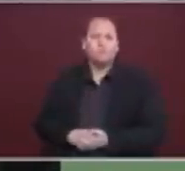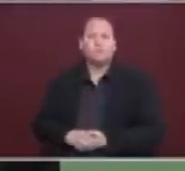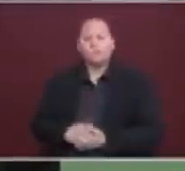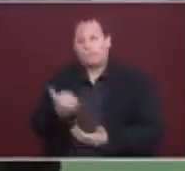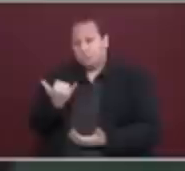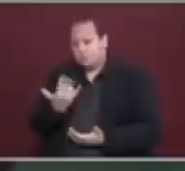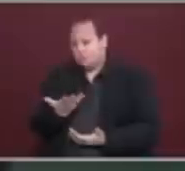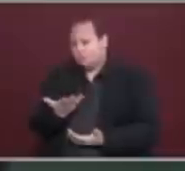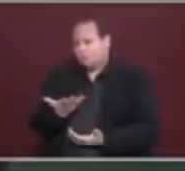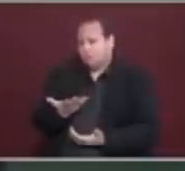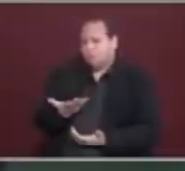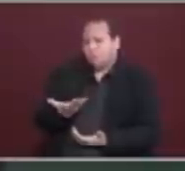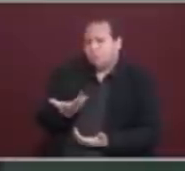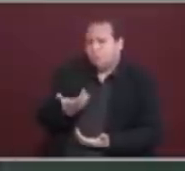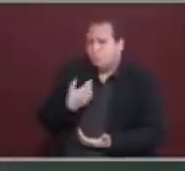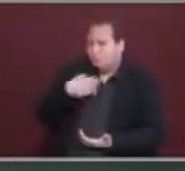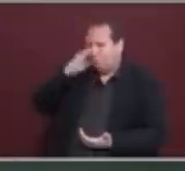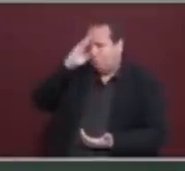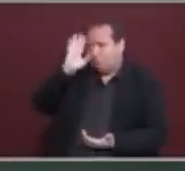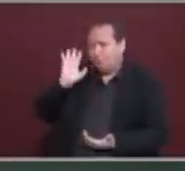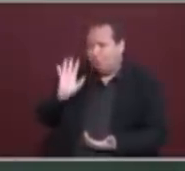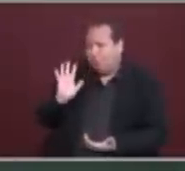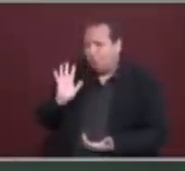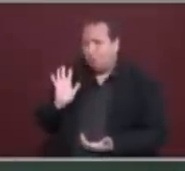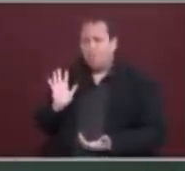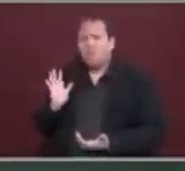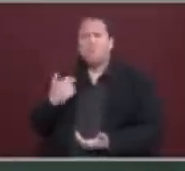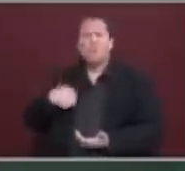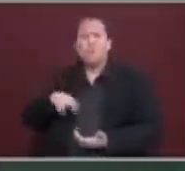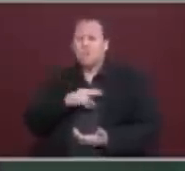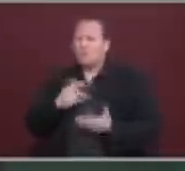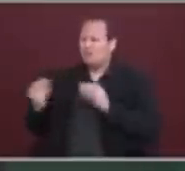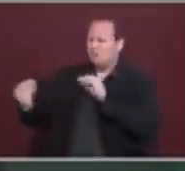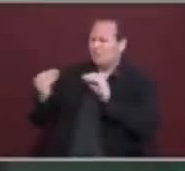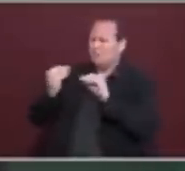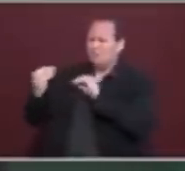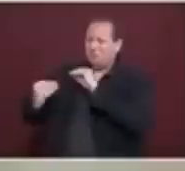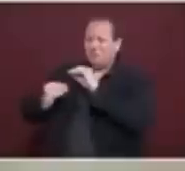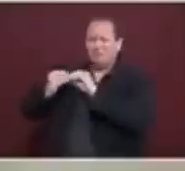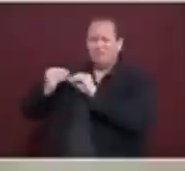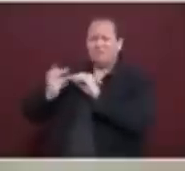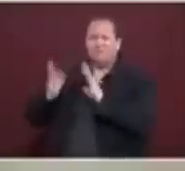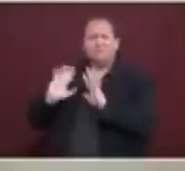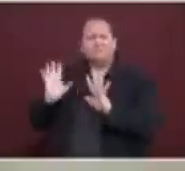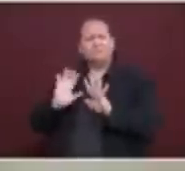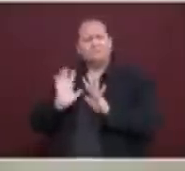no meternos aquí a esa discusión